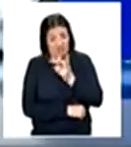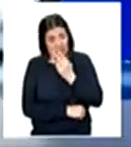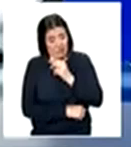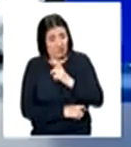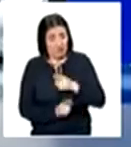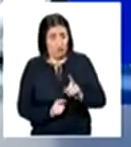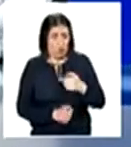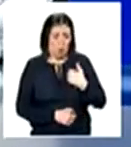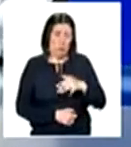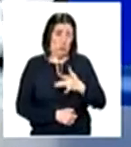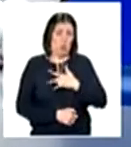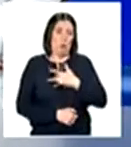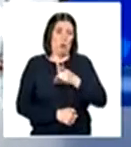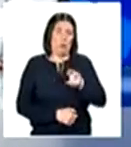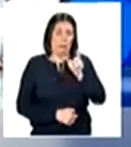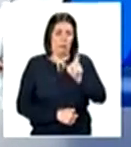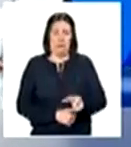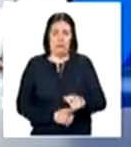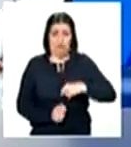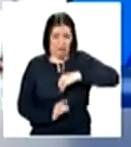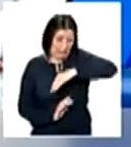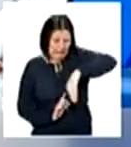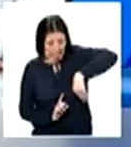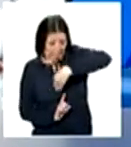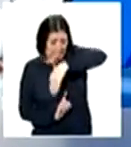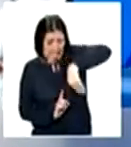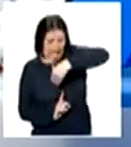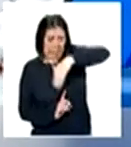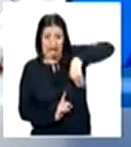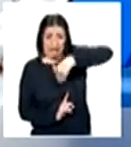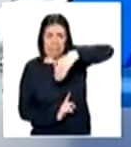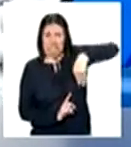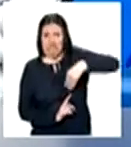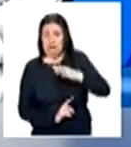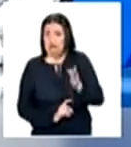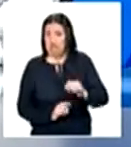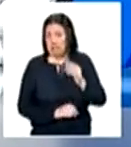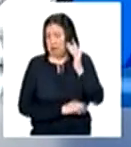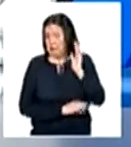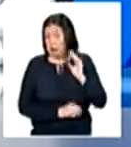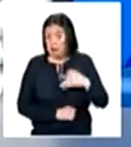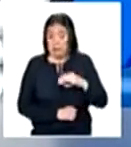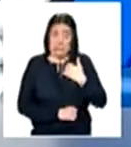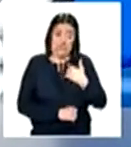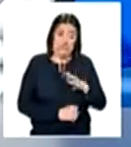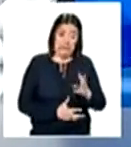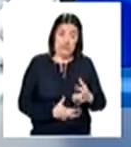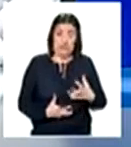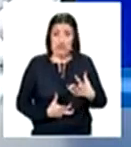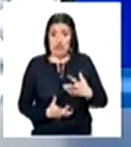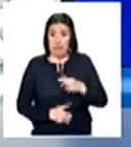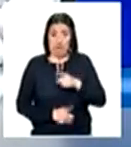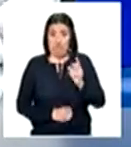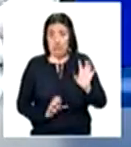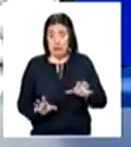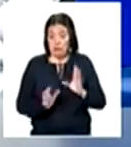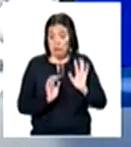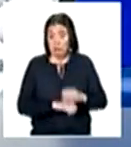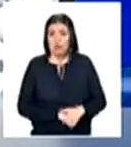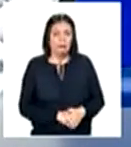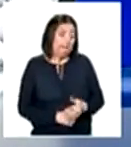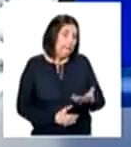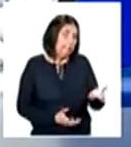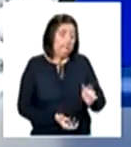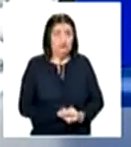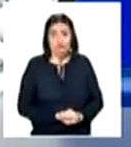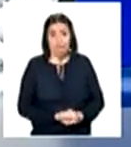la imagen impacta de por sí ver a una persona embalada con toda esta cinta alrededor junto a un árbol, pero vamos al nivel de desesperación para llegar a hacer eso, ¿no? Y bueno, y